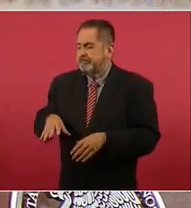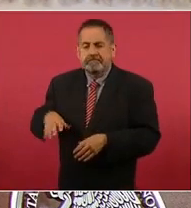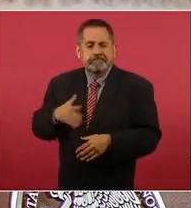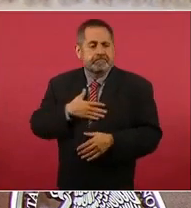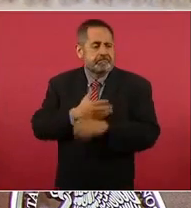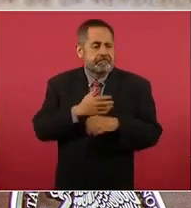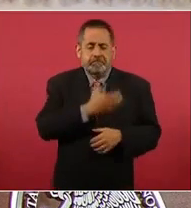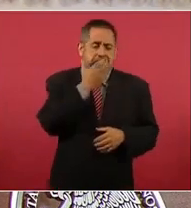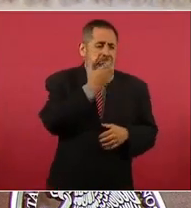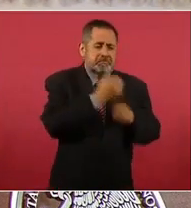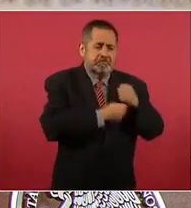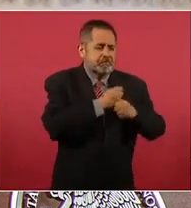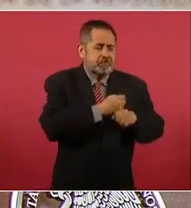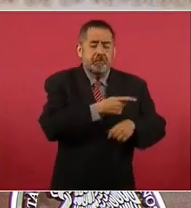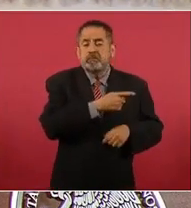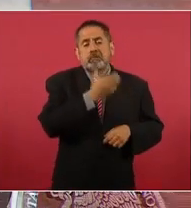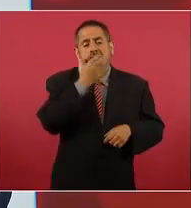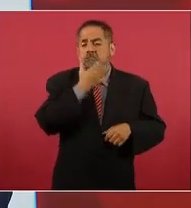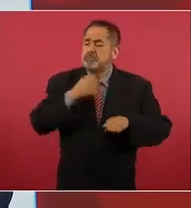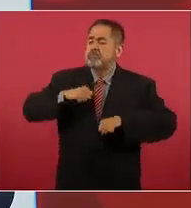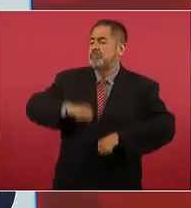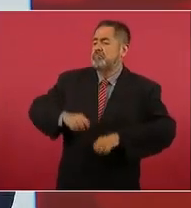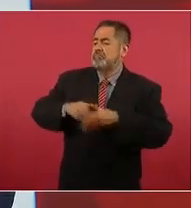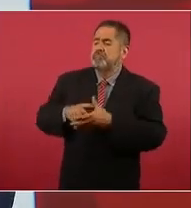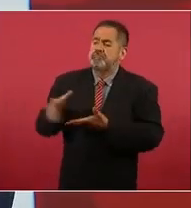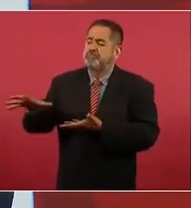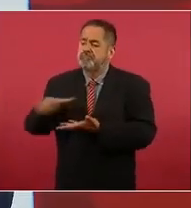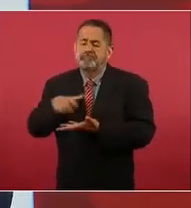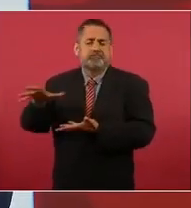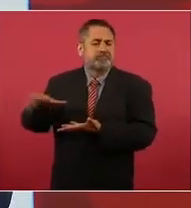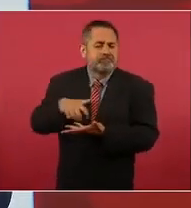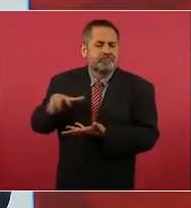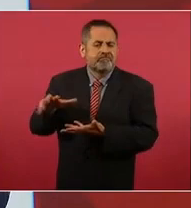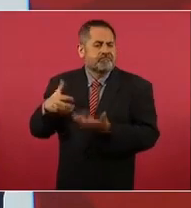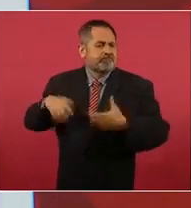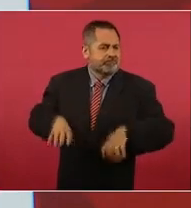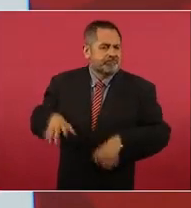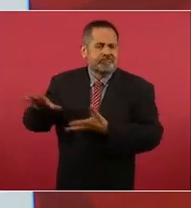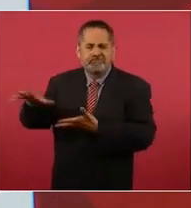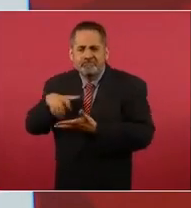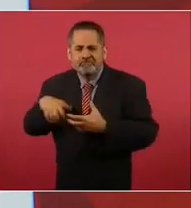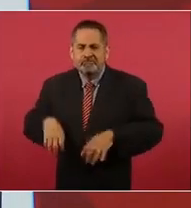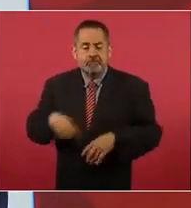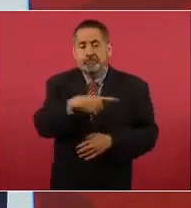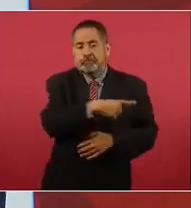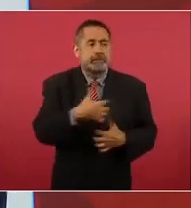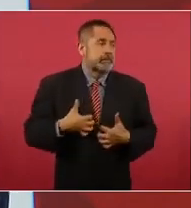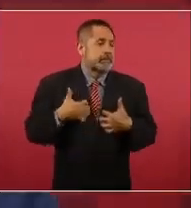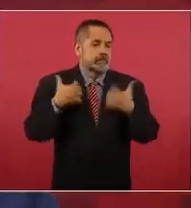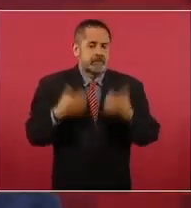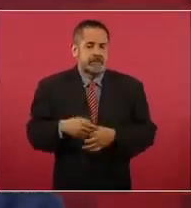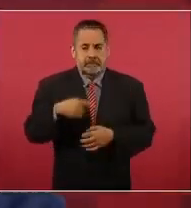ultra conservadores, acostumbrados a saquear, a robar. Esto